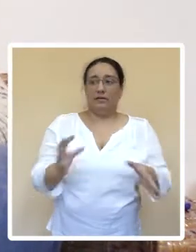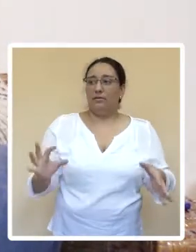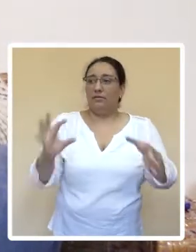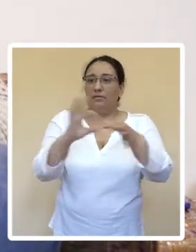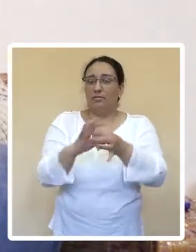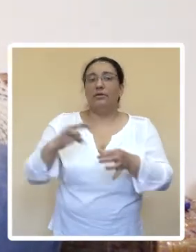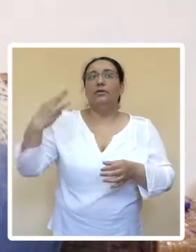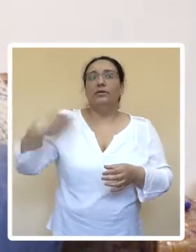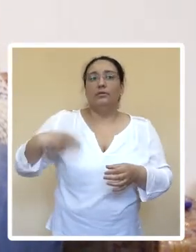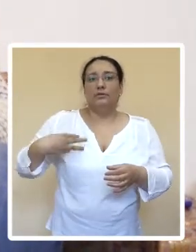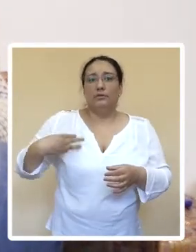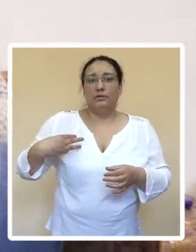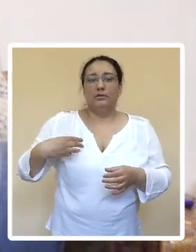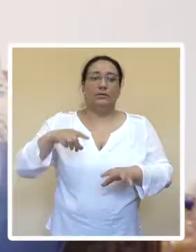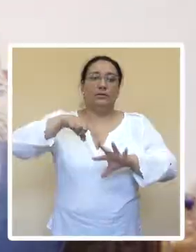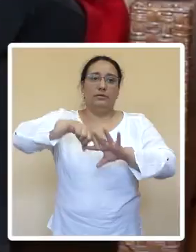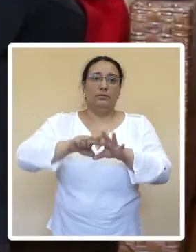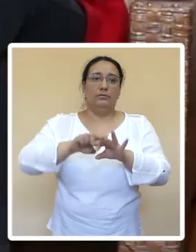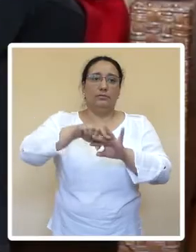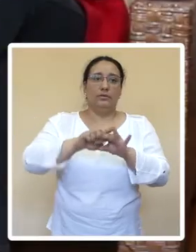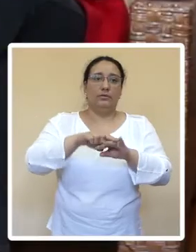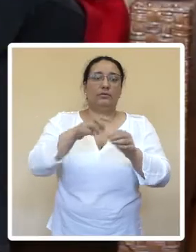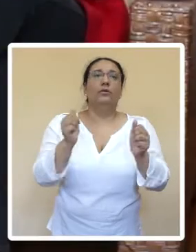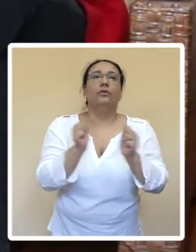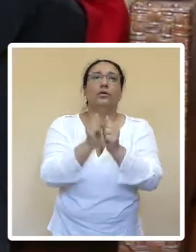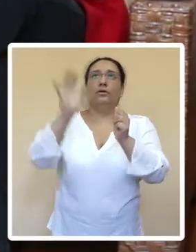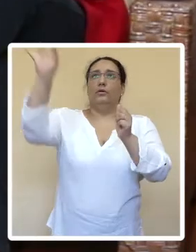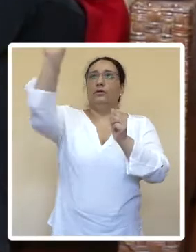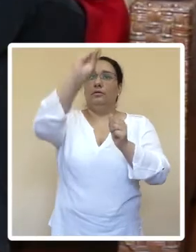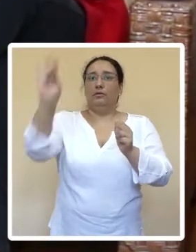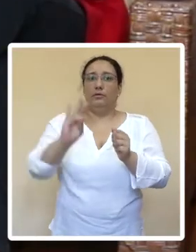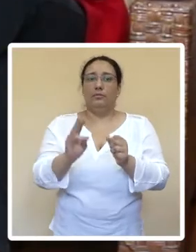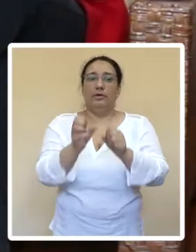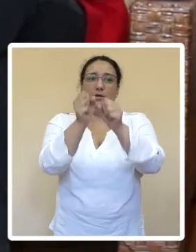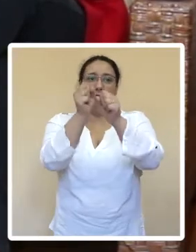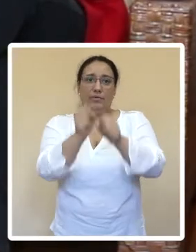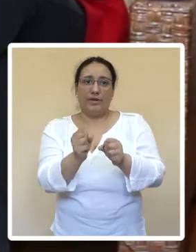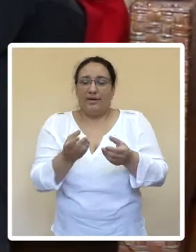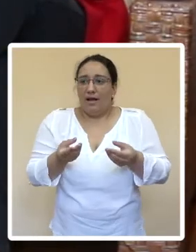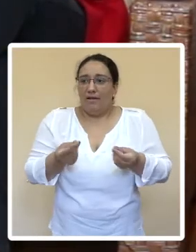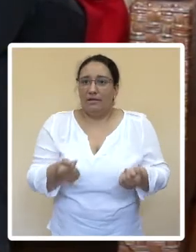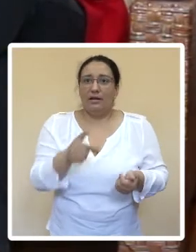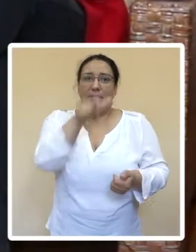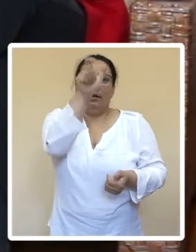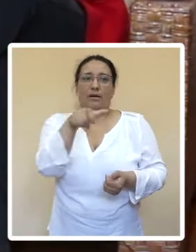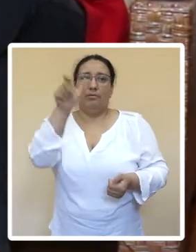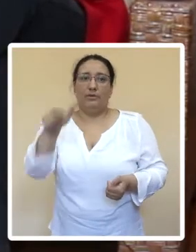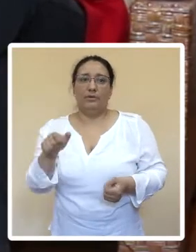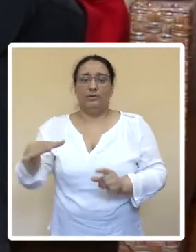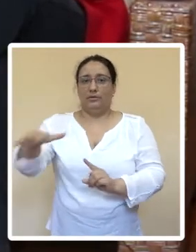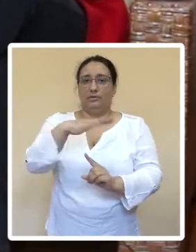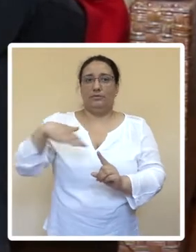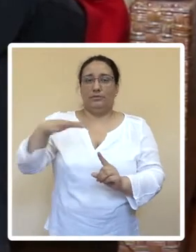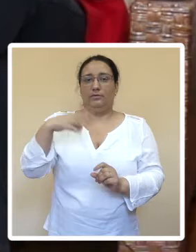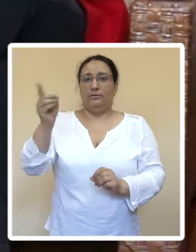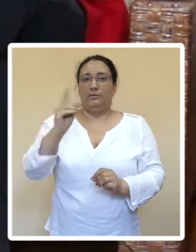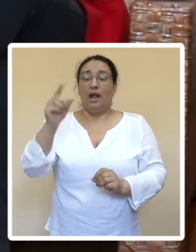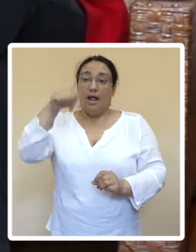la Municipalidad de Chimbarongo y SENADIS para habilitar personas en situación de discapacidad, este año nuestro